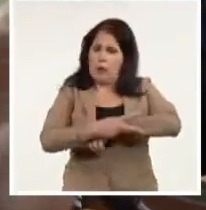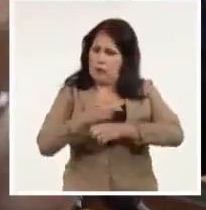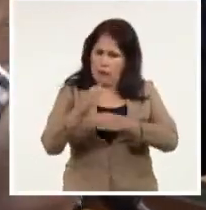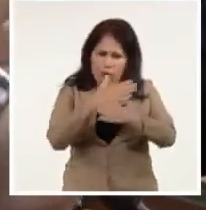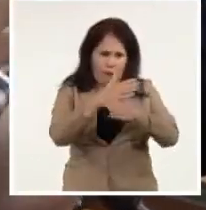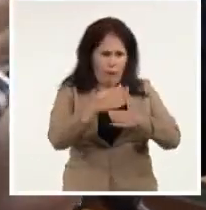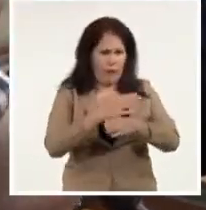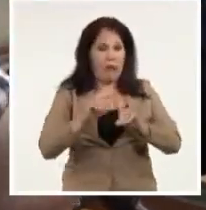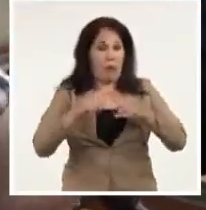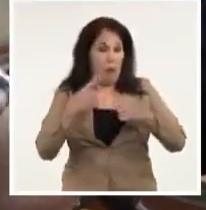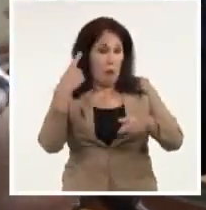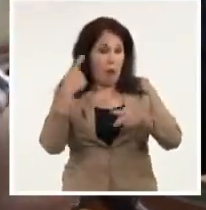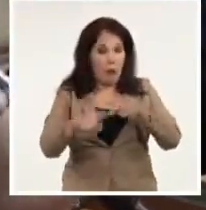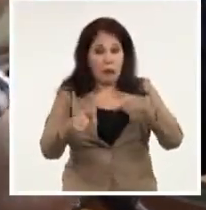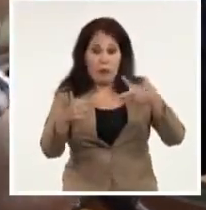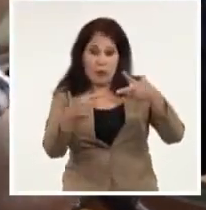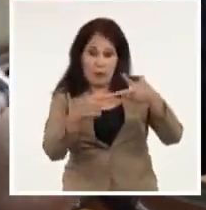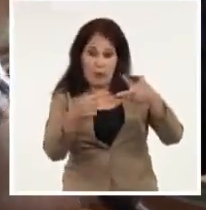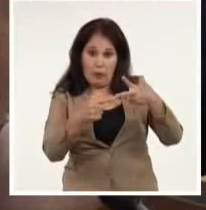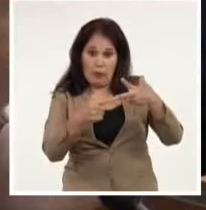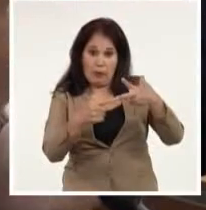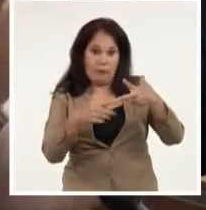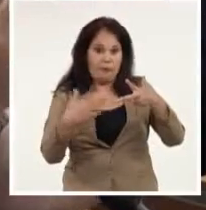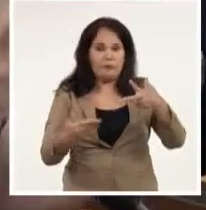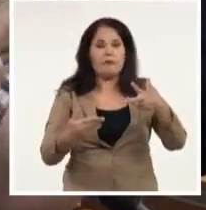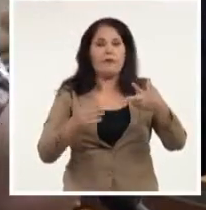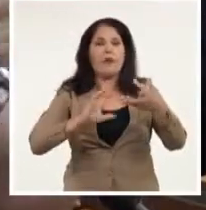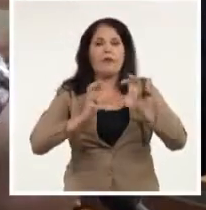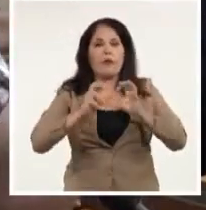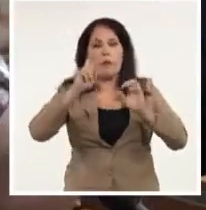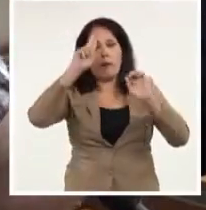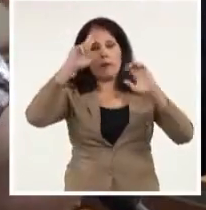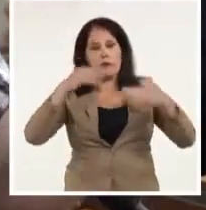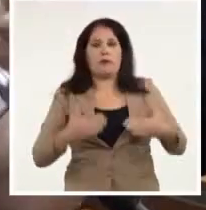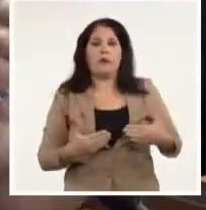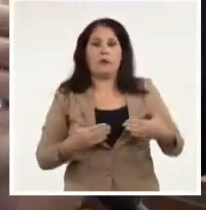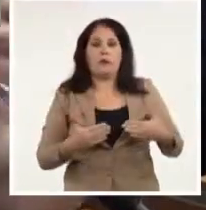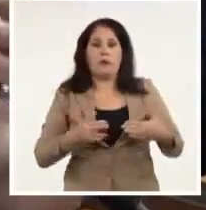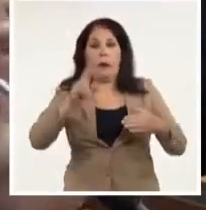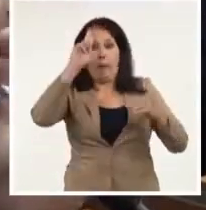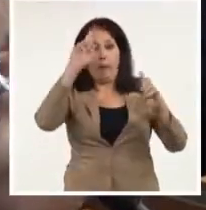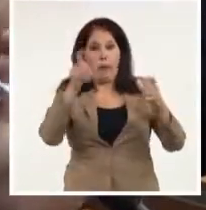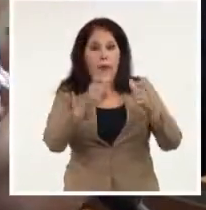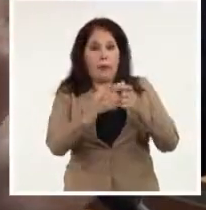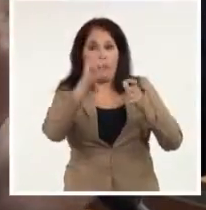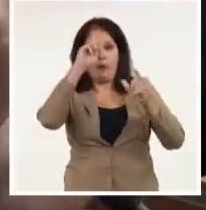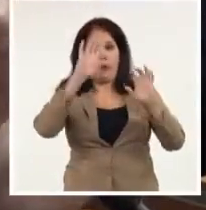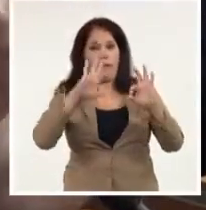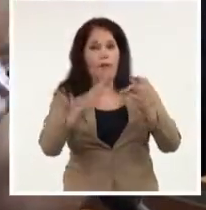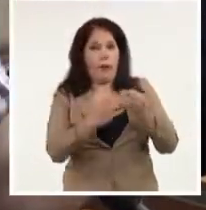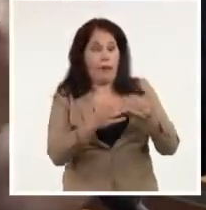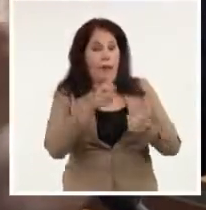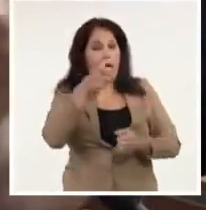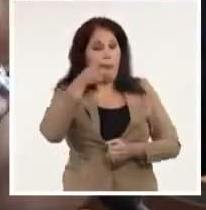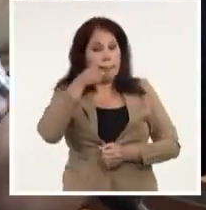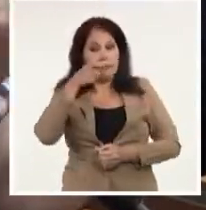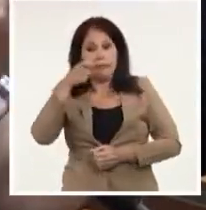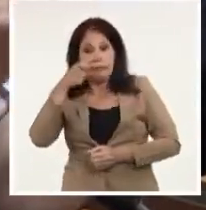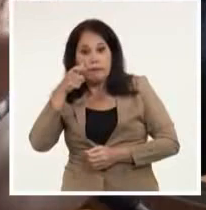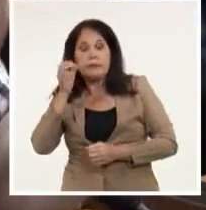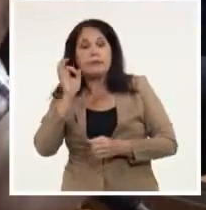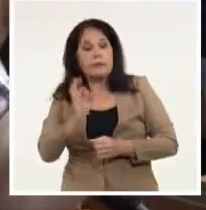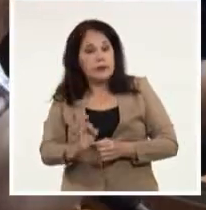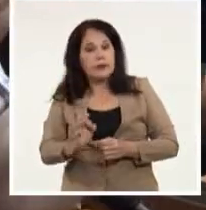otra cuestión es el sistema de salud, que ha mantenido una estrategia de